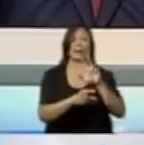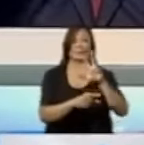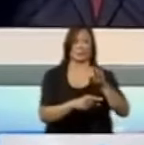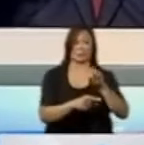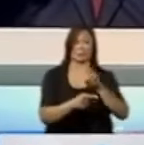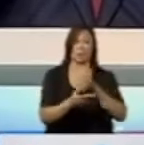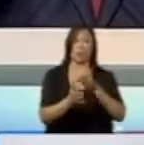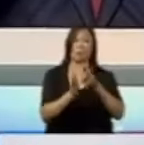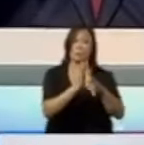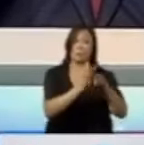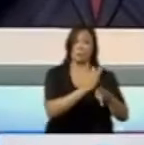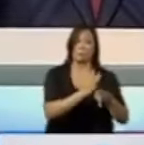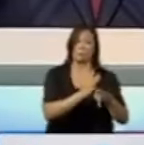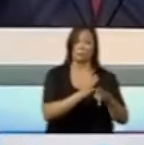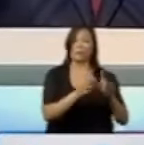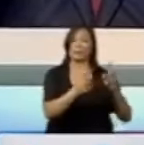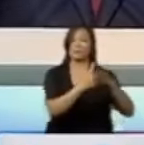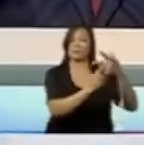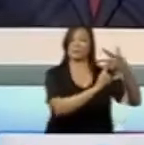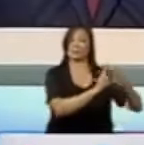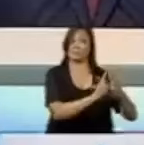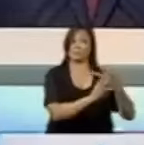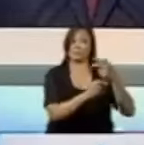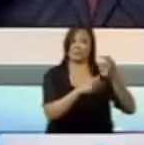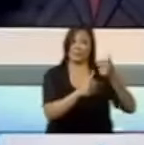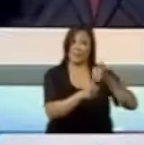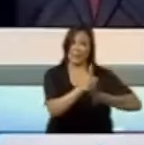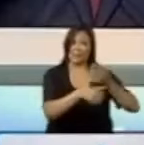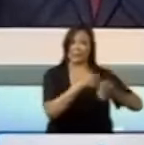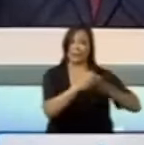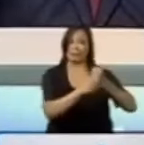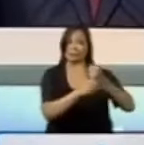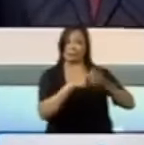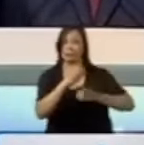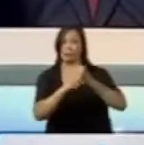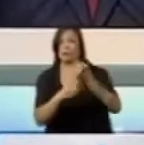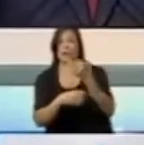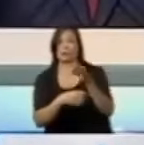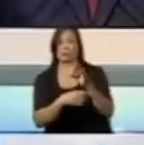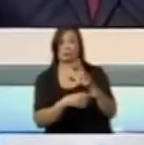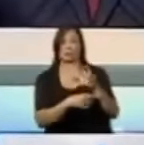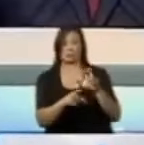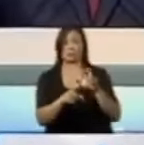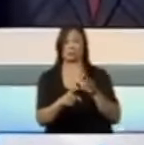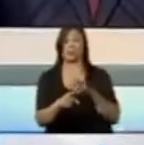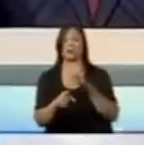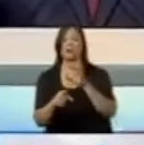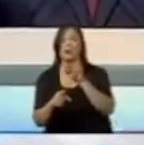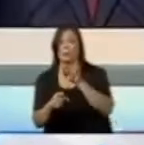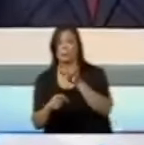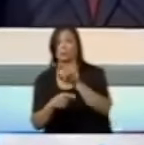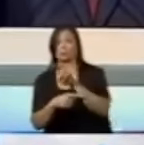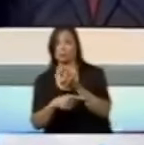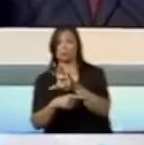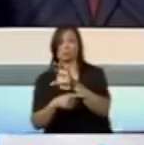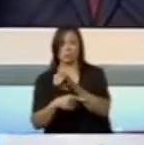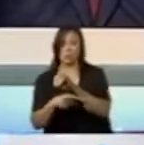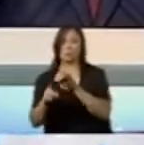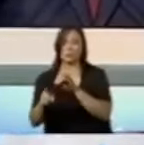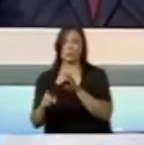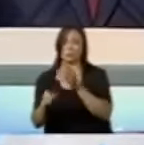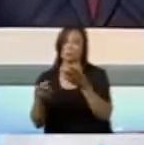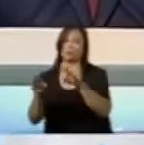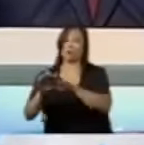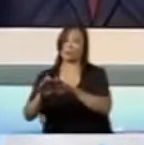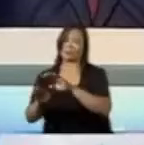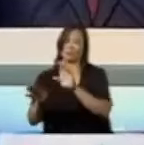300 homicidios en el primer trimestre de cada año. Lo puede ver. En el 19, 300. En el 20, 250 porque fue el